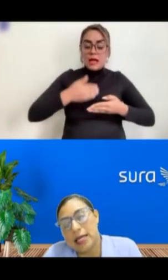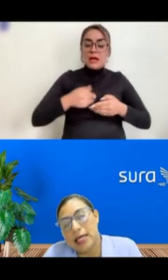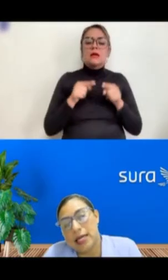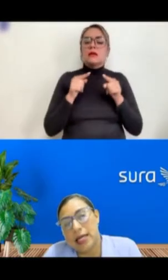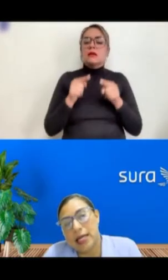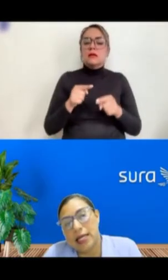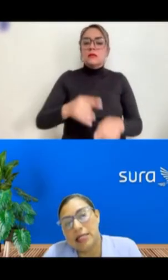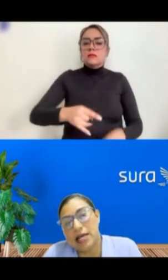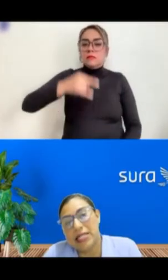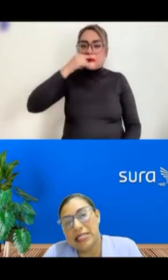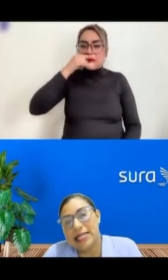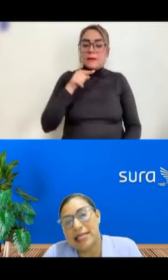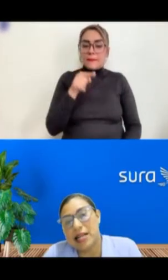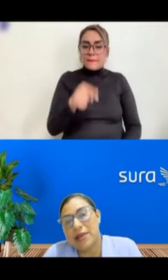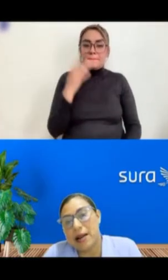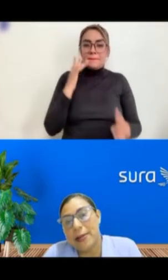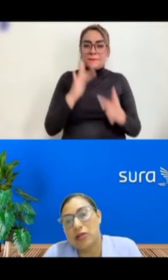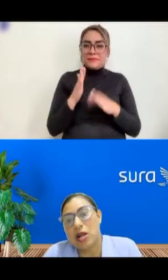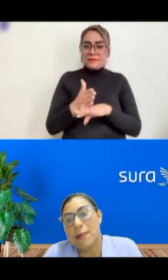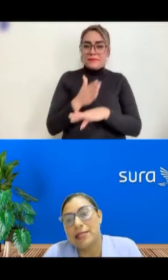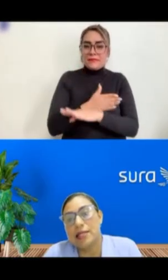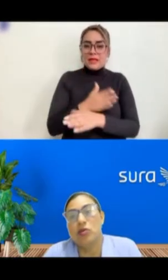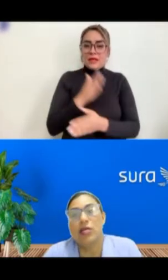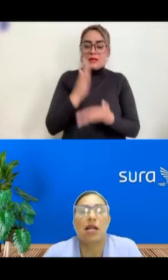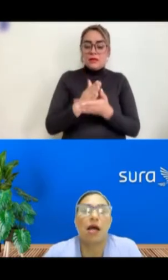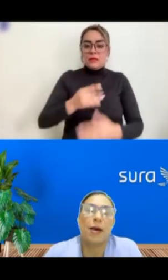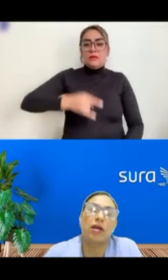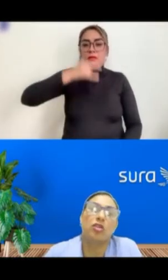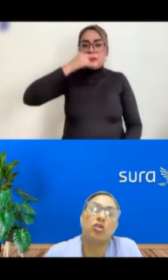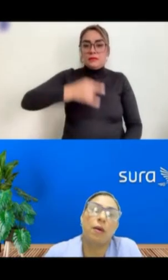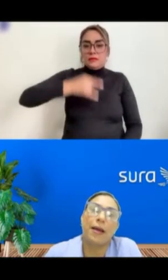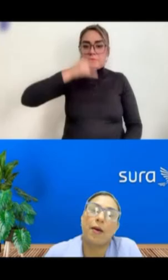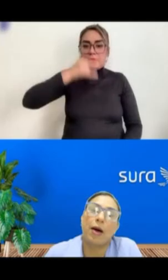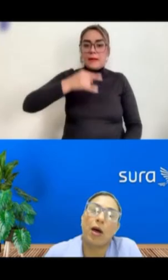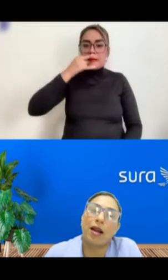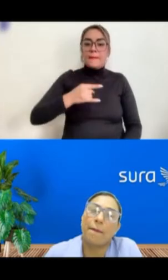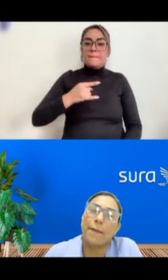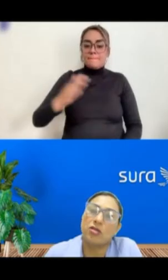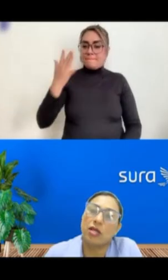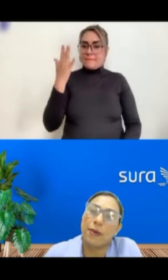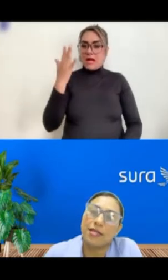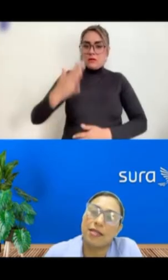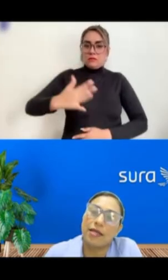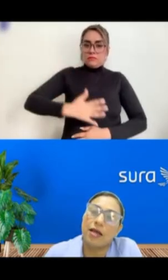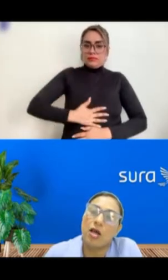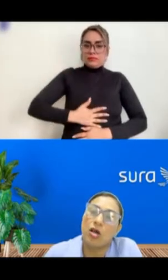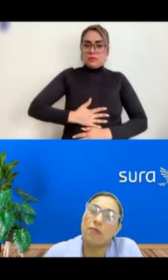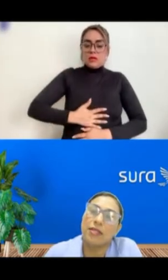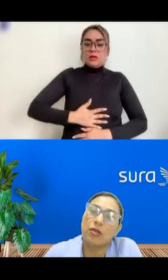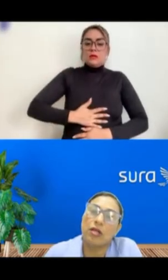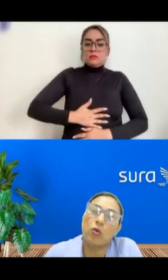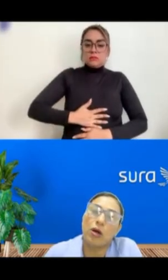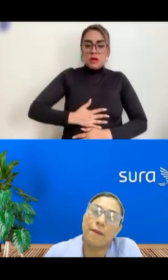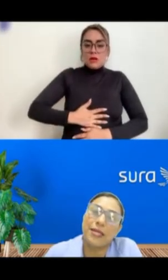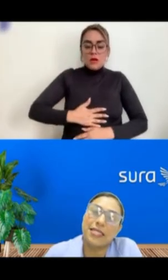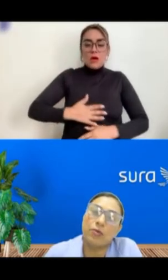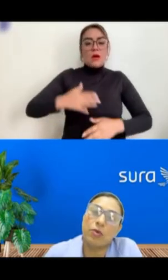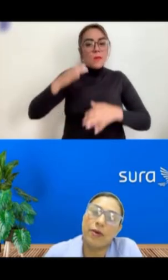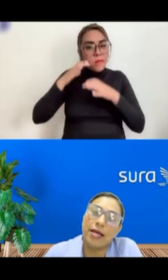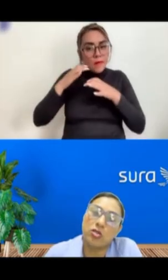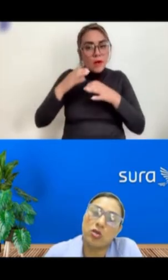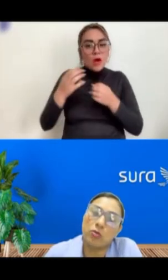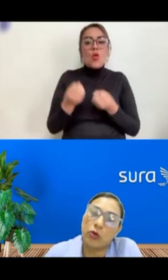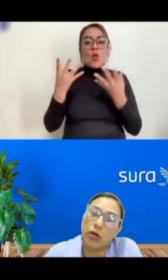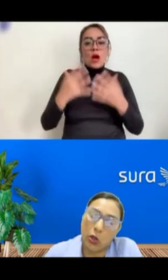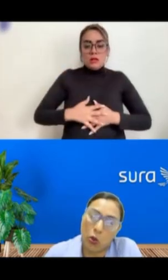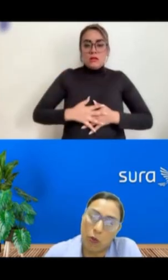de, que dice que evita acercarse a la vía respiratoria del paciente, utiliza la mano y el abdomen para evaluar la respiración del paciente, aumentando de cuántas veces